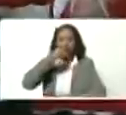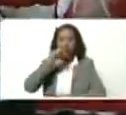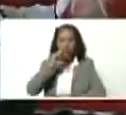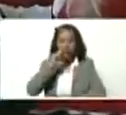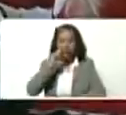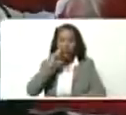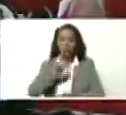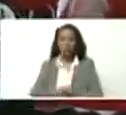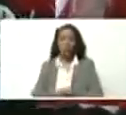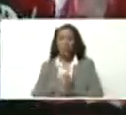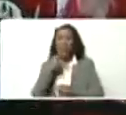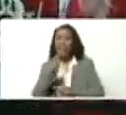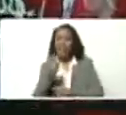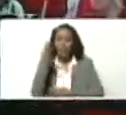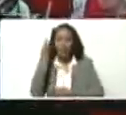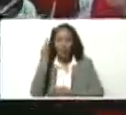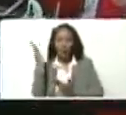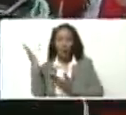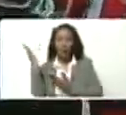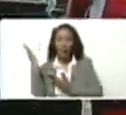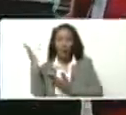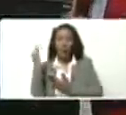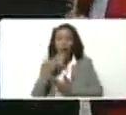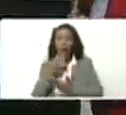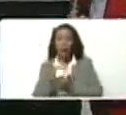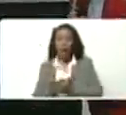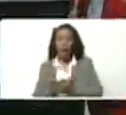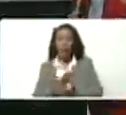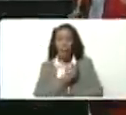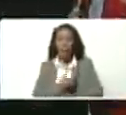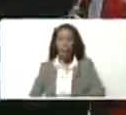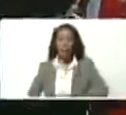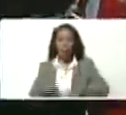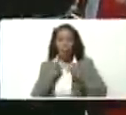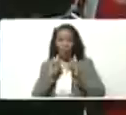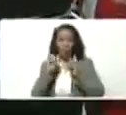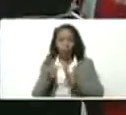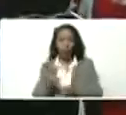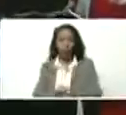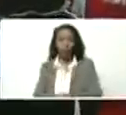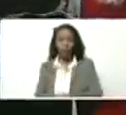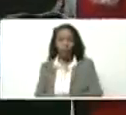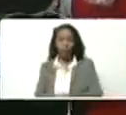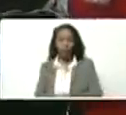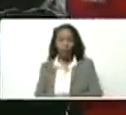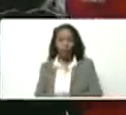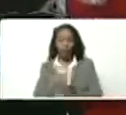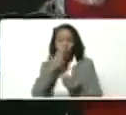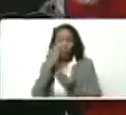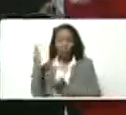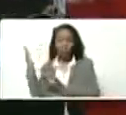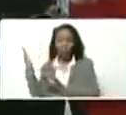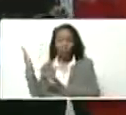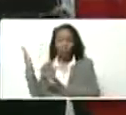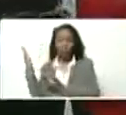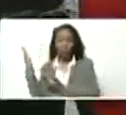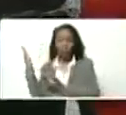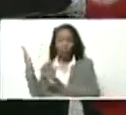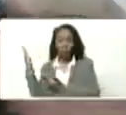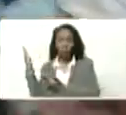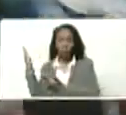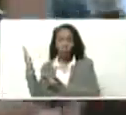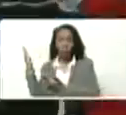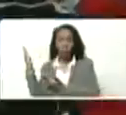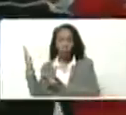dice María? María Fernanda. Gracias, presidente, por la oportunidad. Mira. En